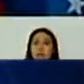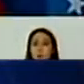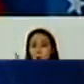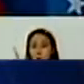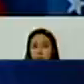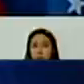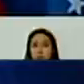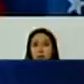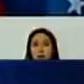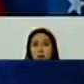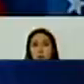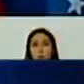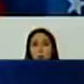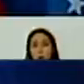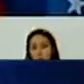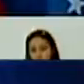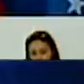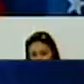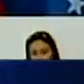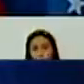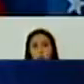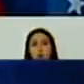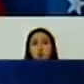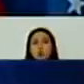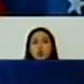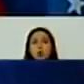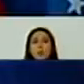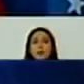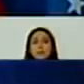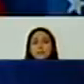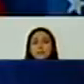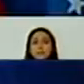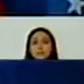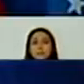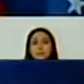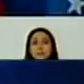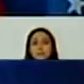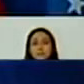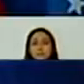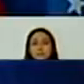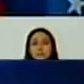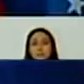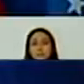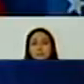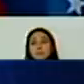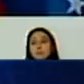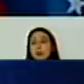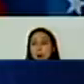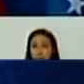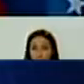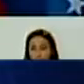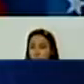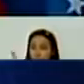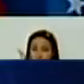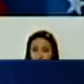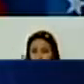así debe acordarlo el tribunal, de apelar, en este caso, en